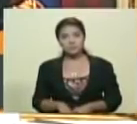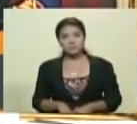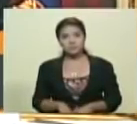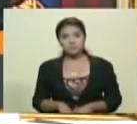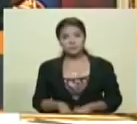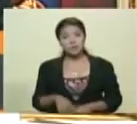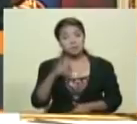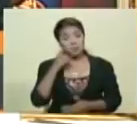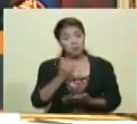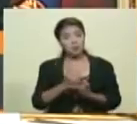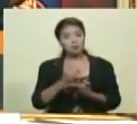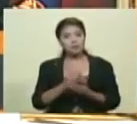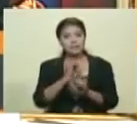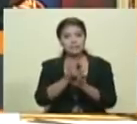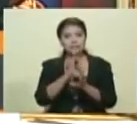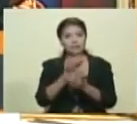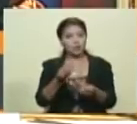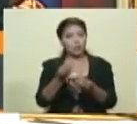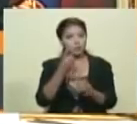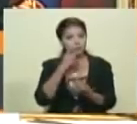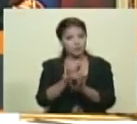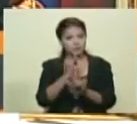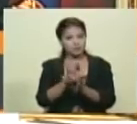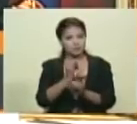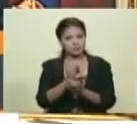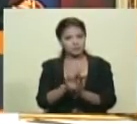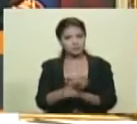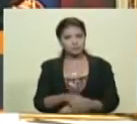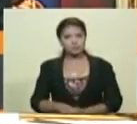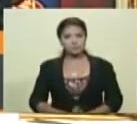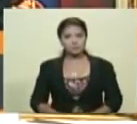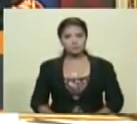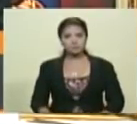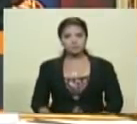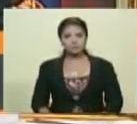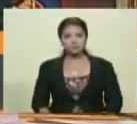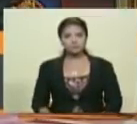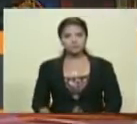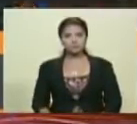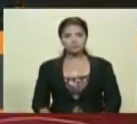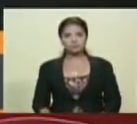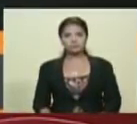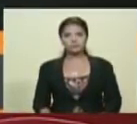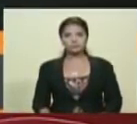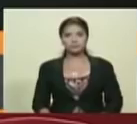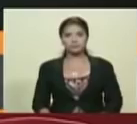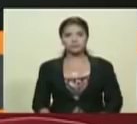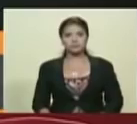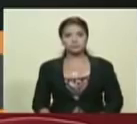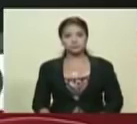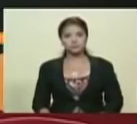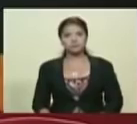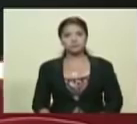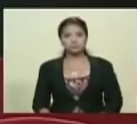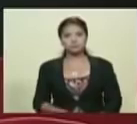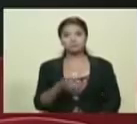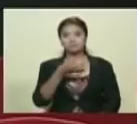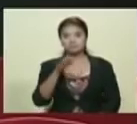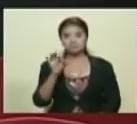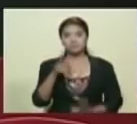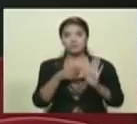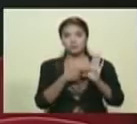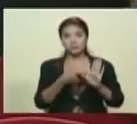Vamos a ver cómo está el internet por aquí. Tum, tum, tum, tum. Facebook Live. Correcto, están